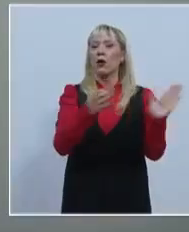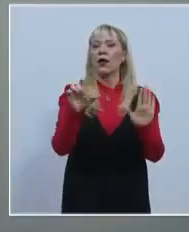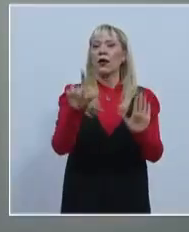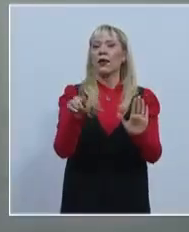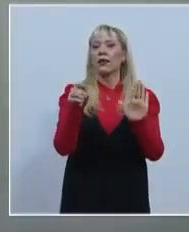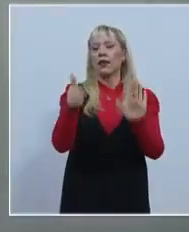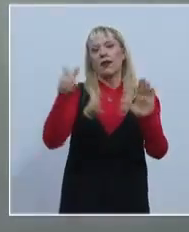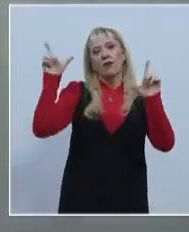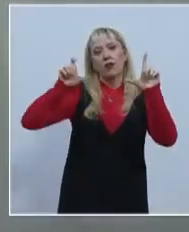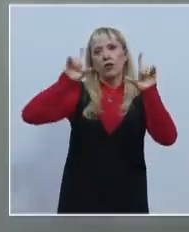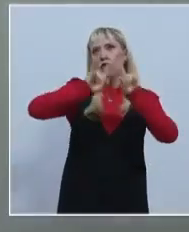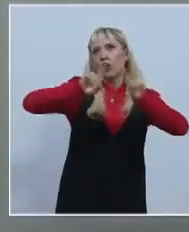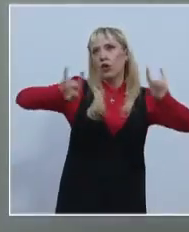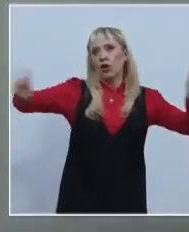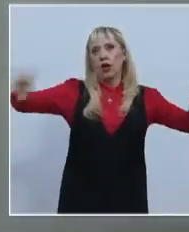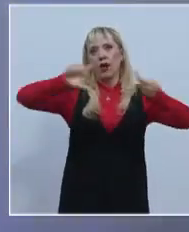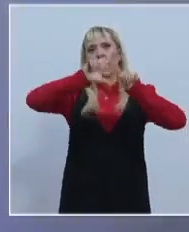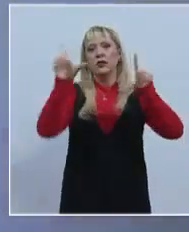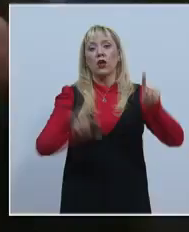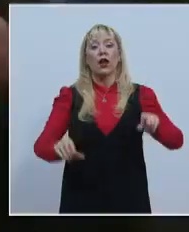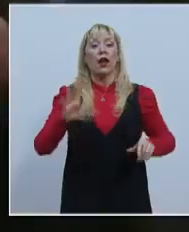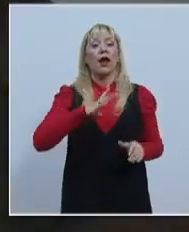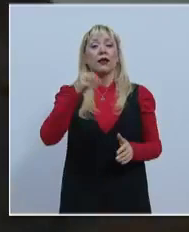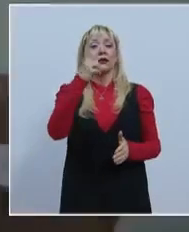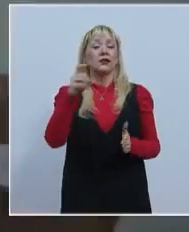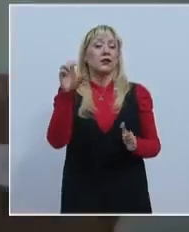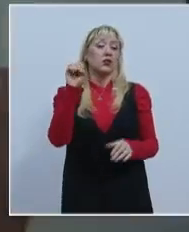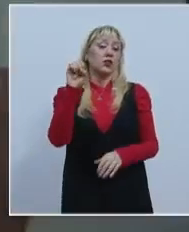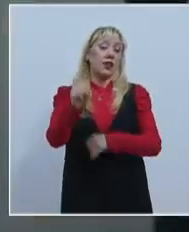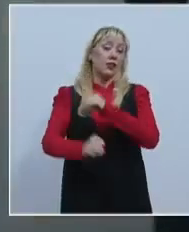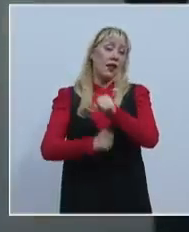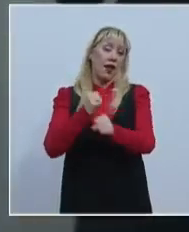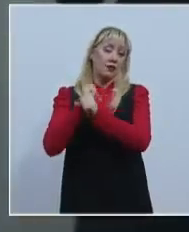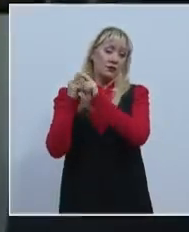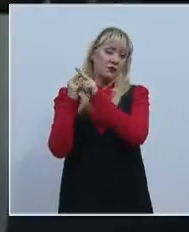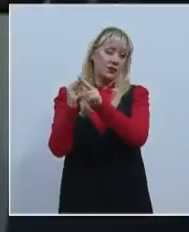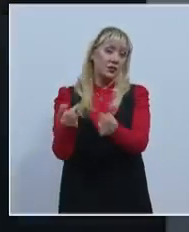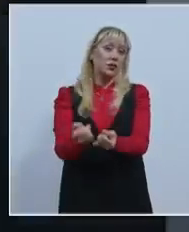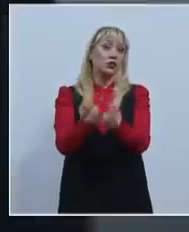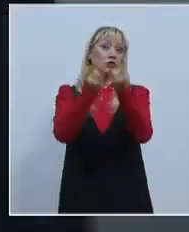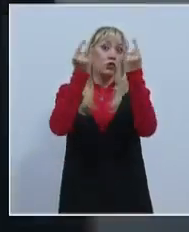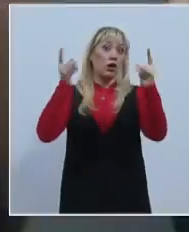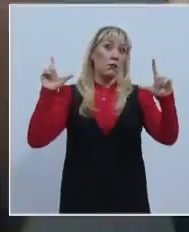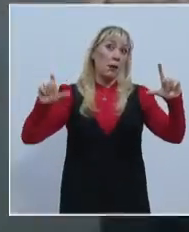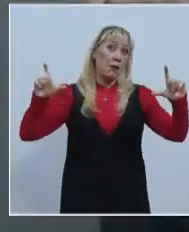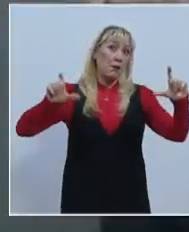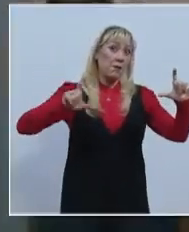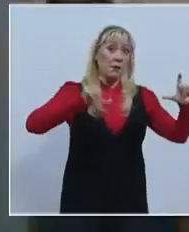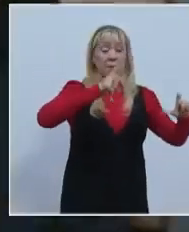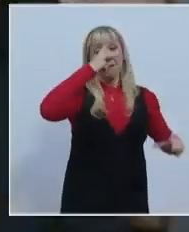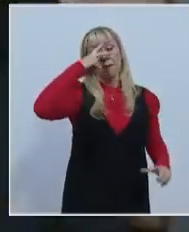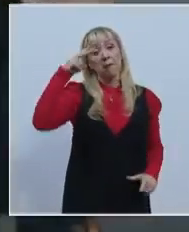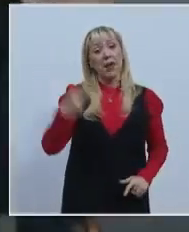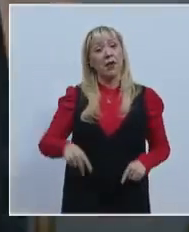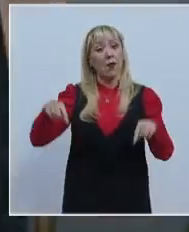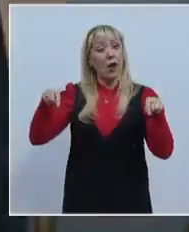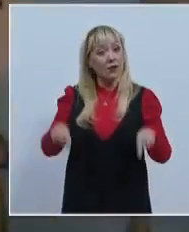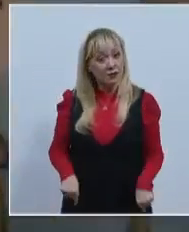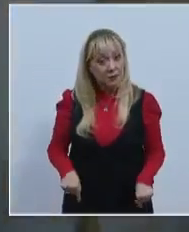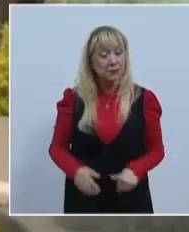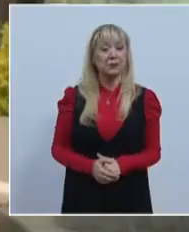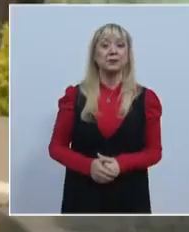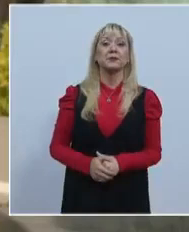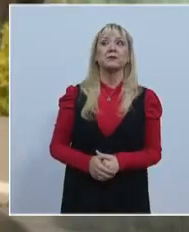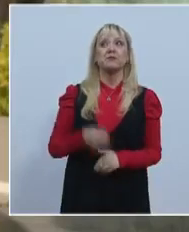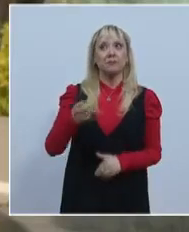la Fototeca Nacional, que resguarda 160 años de historia fotográfica de México. Y este encuentro